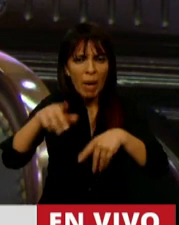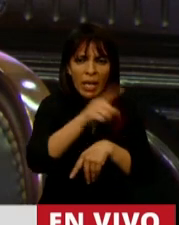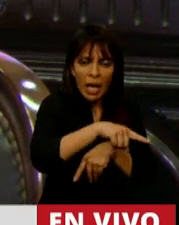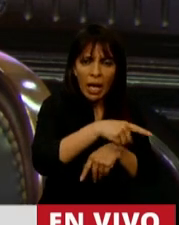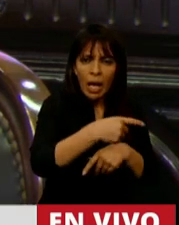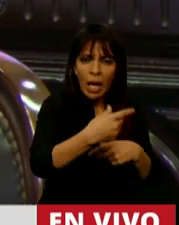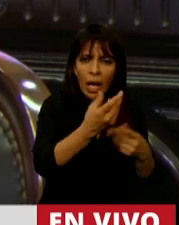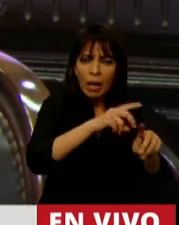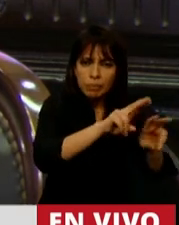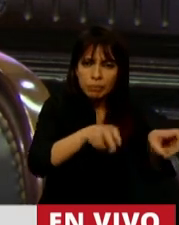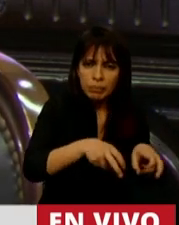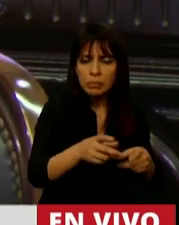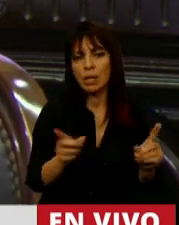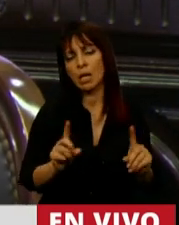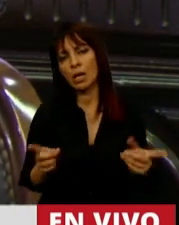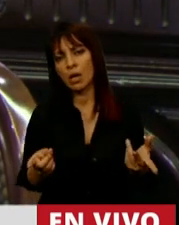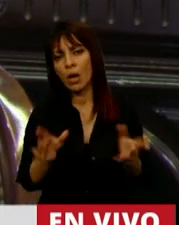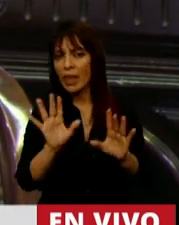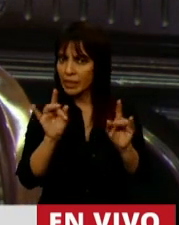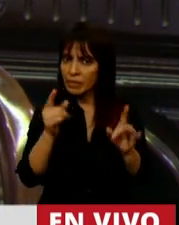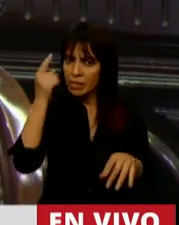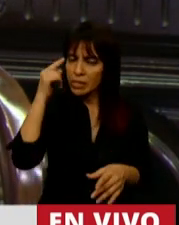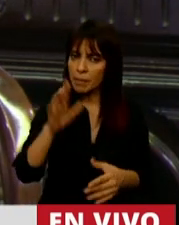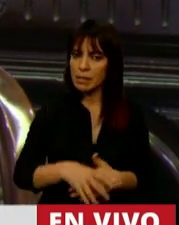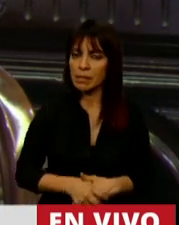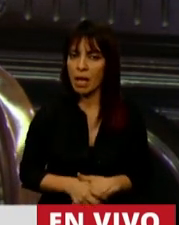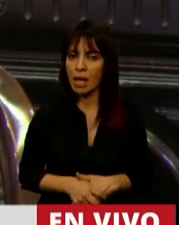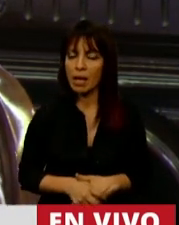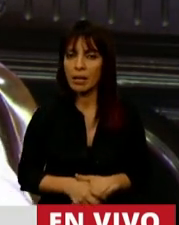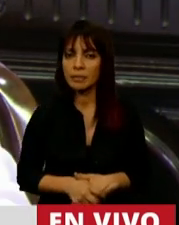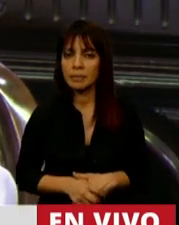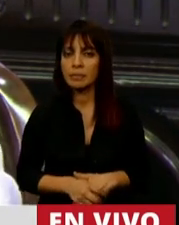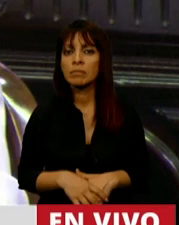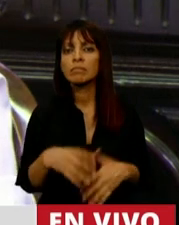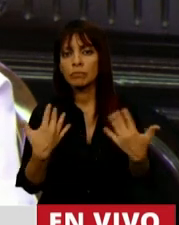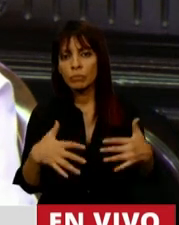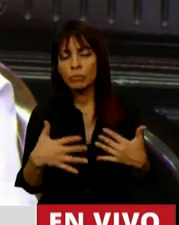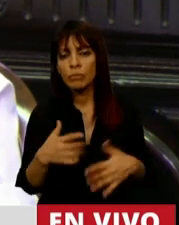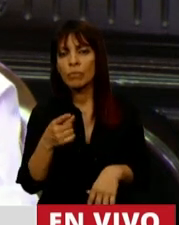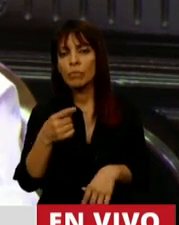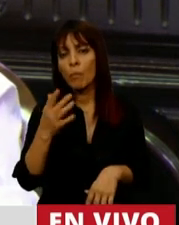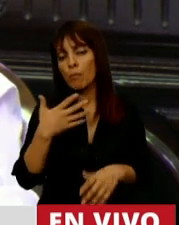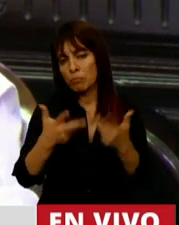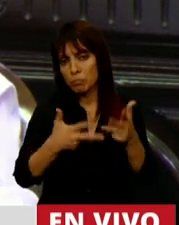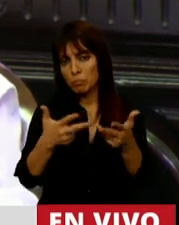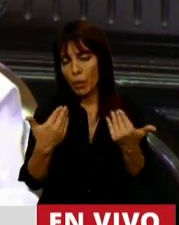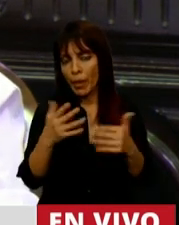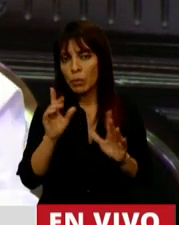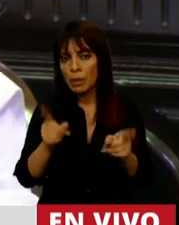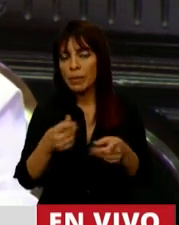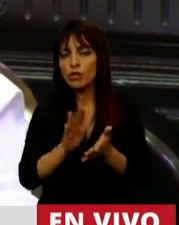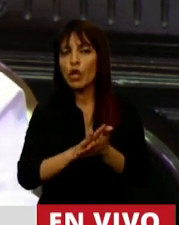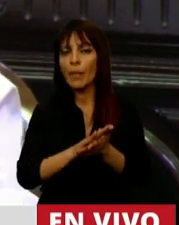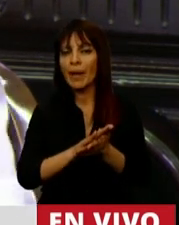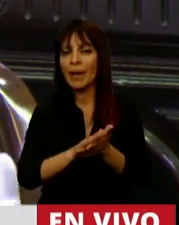que es difícil ver el rumbo de este país. Podremos hablar también de algo central, como